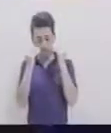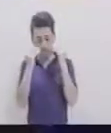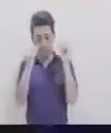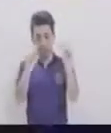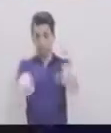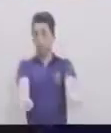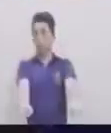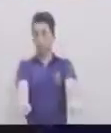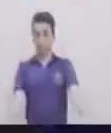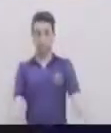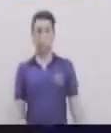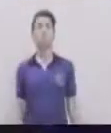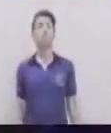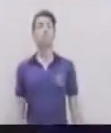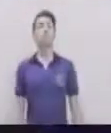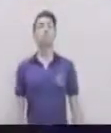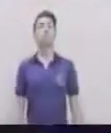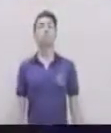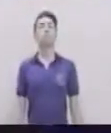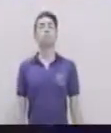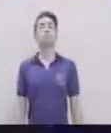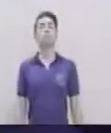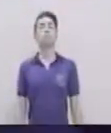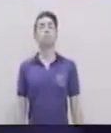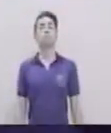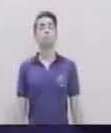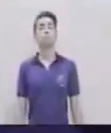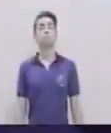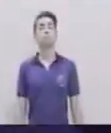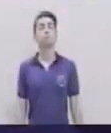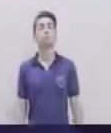ponemos nuestros brazos firmes, nuestras piernas firmes,